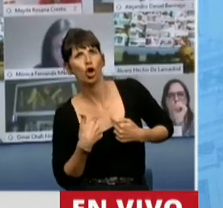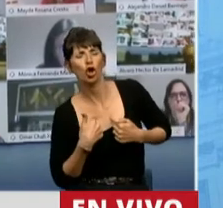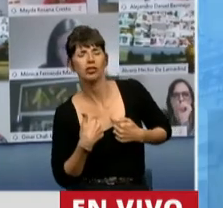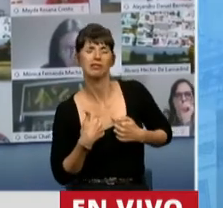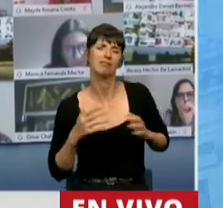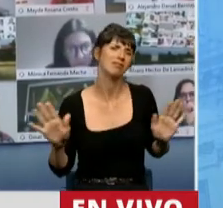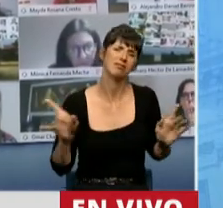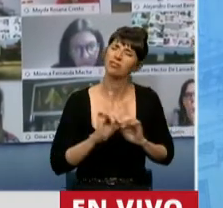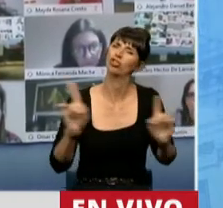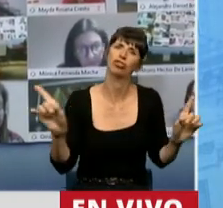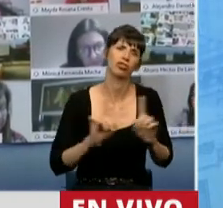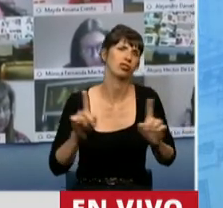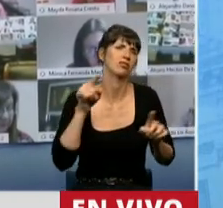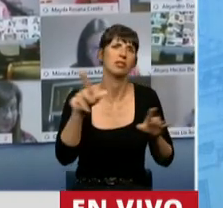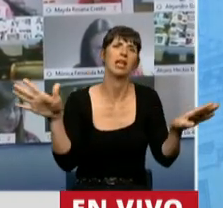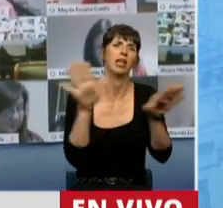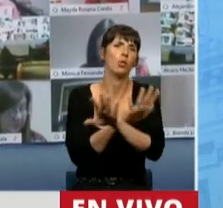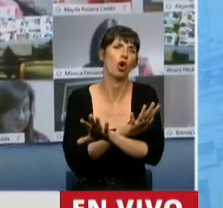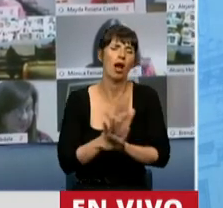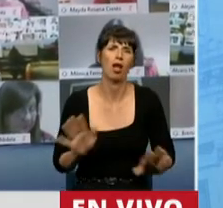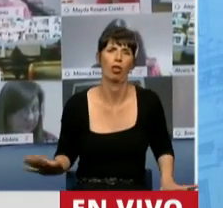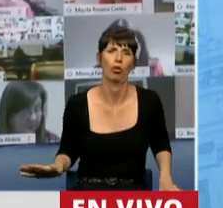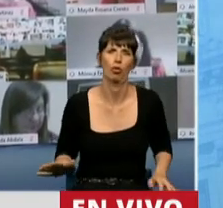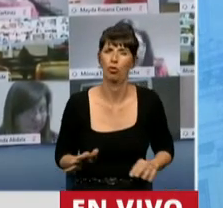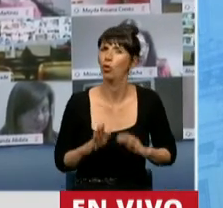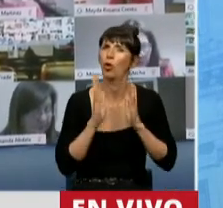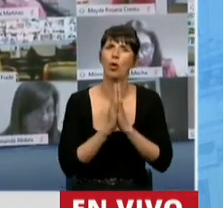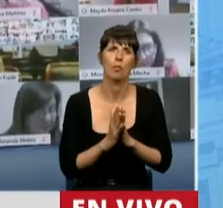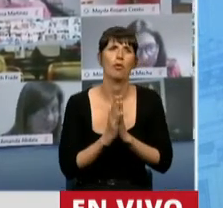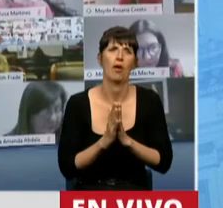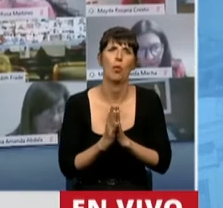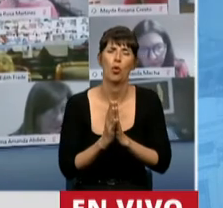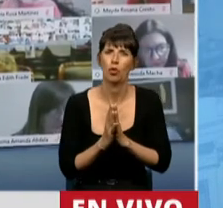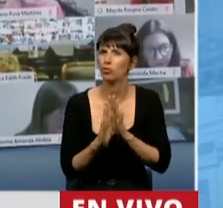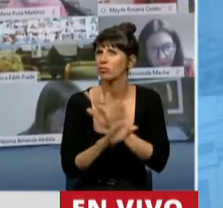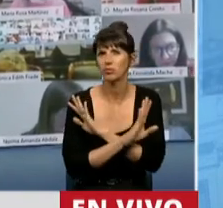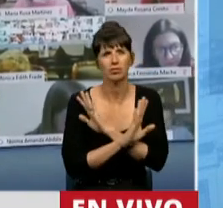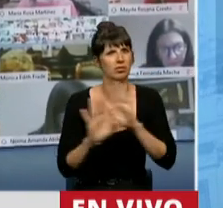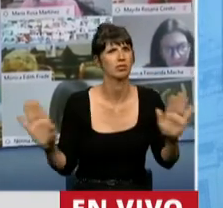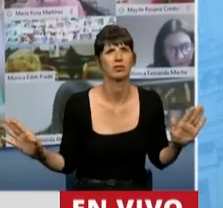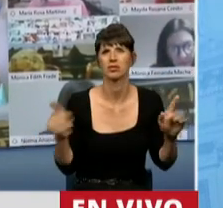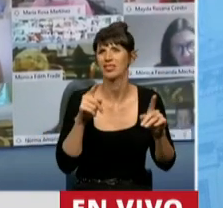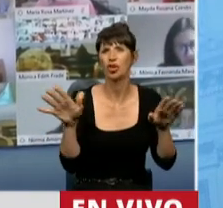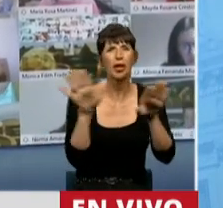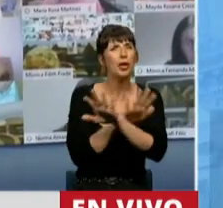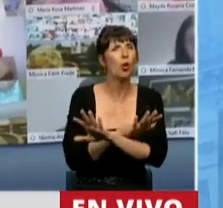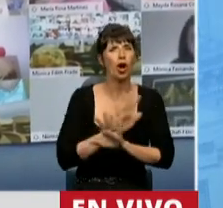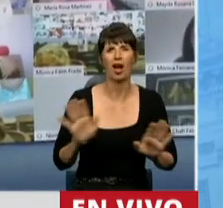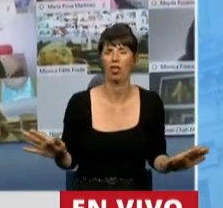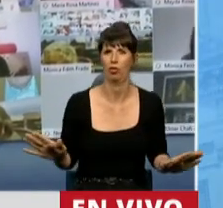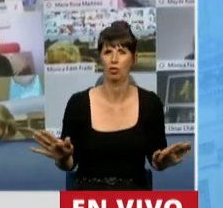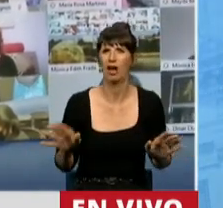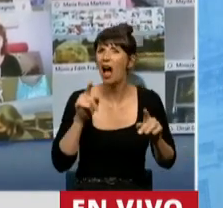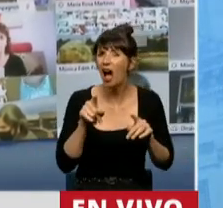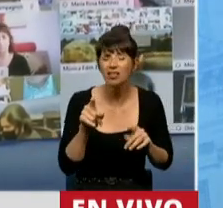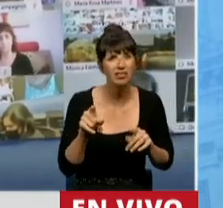de éxito. No es así, no es así. Salgamos de esta lógica que nos lleva a la